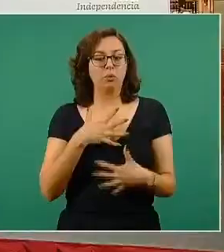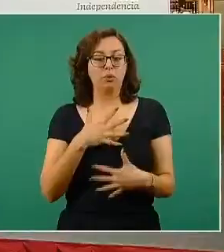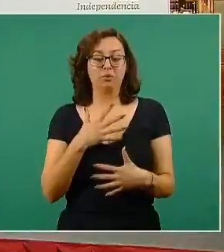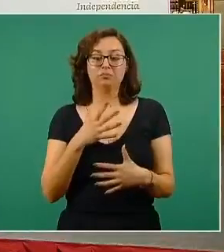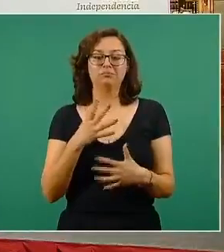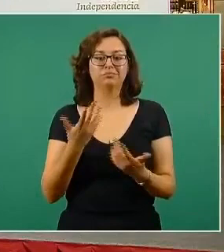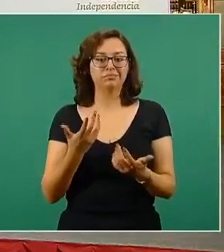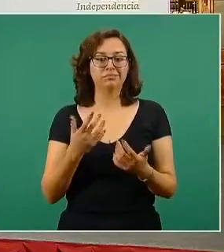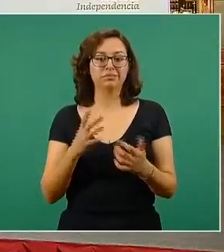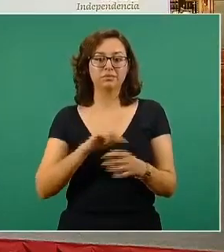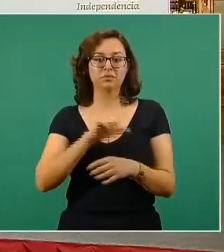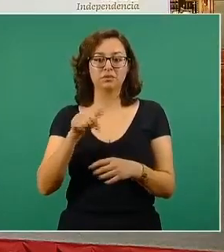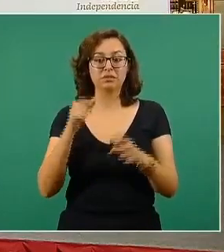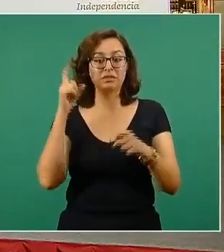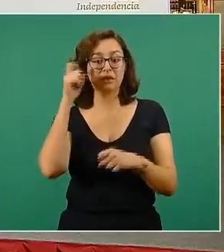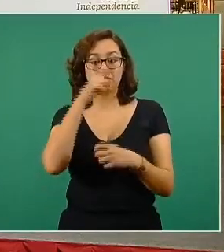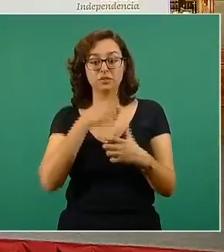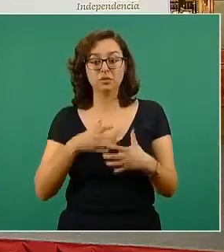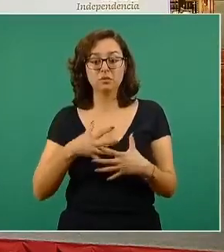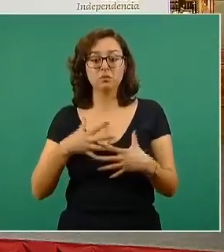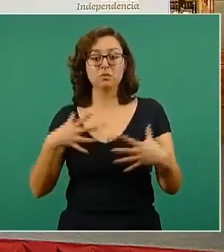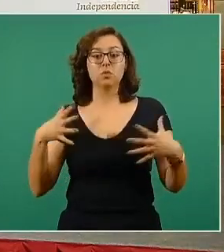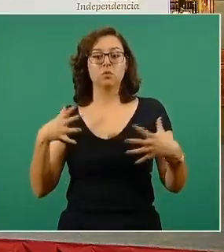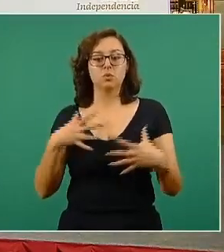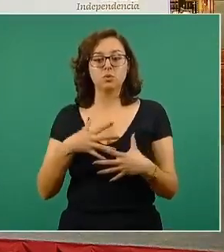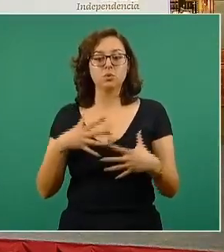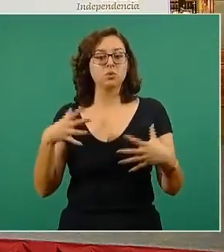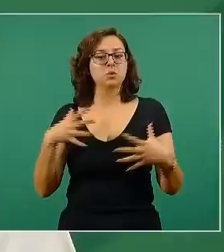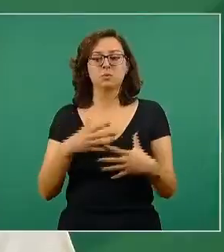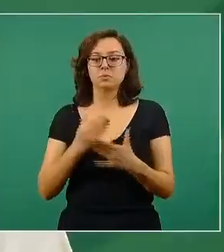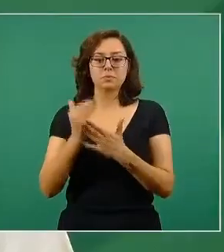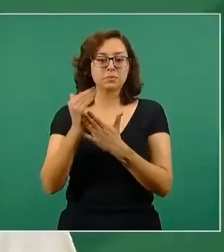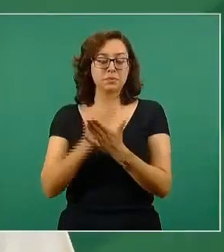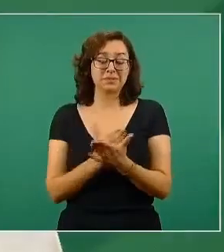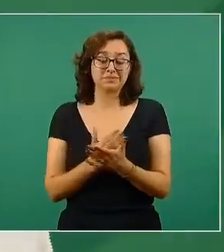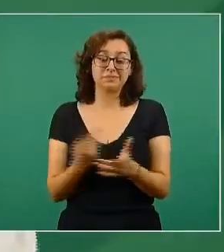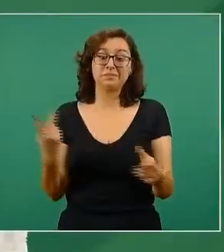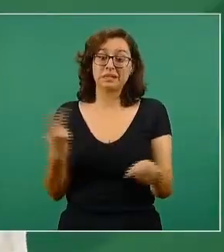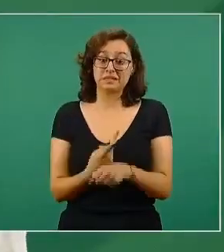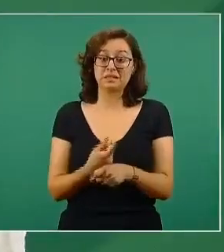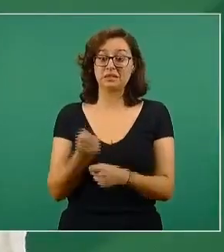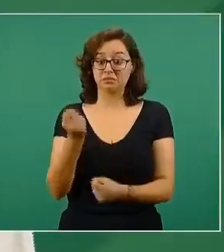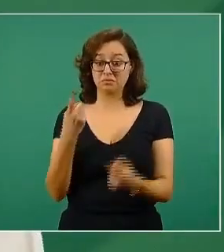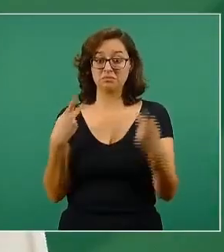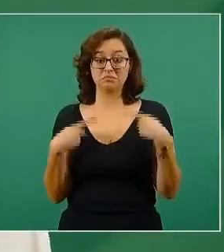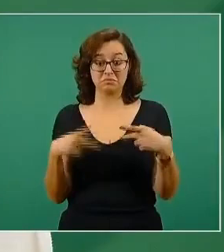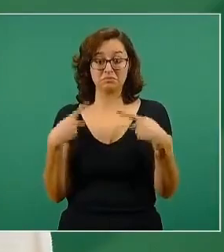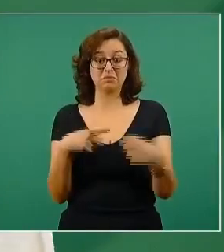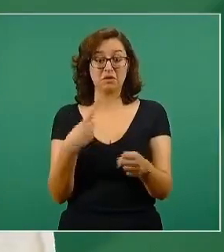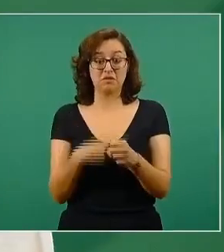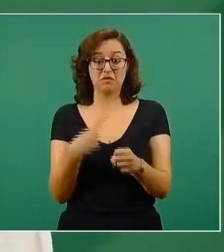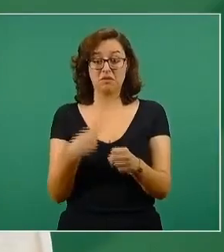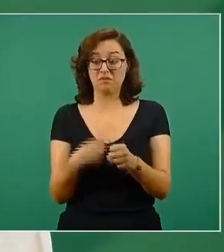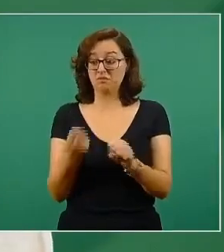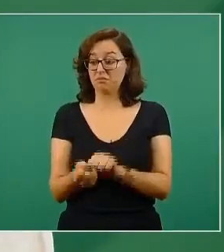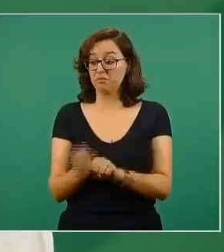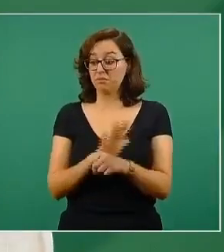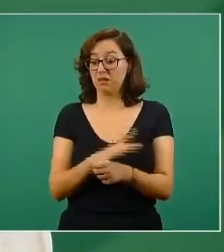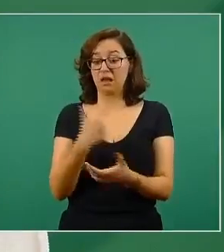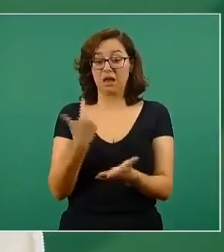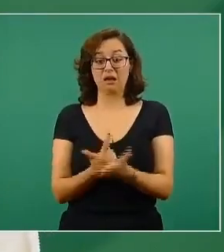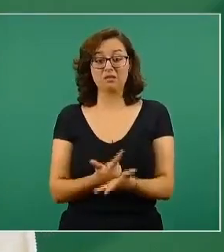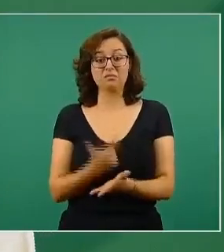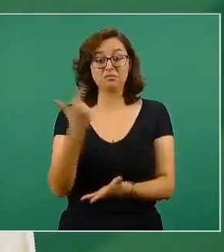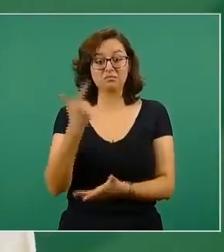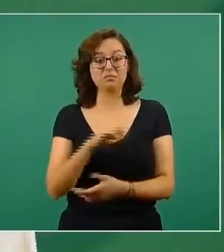resta movilidad a los pulmones. Muy desafortunadamente, personas que han tenido COVID grave en su forma avanzada